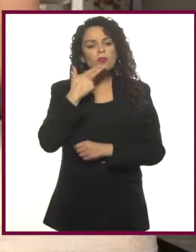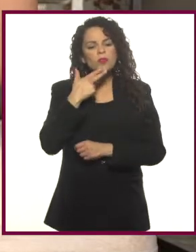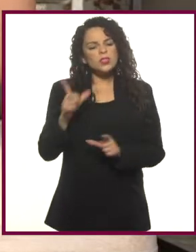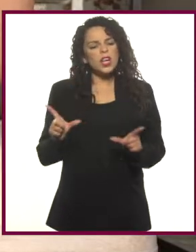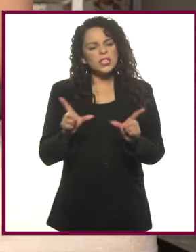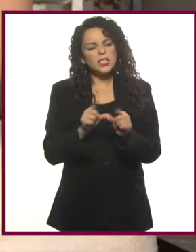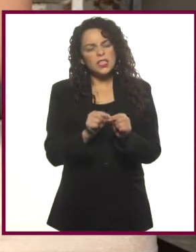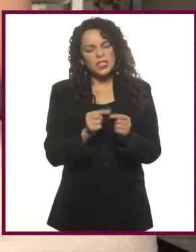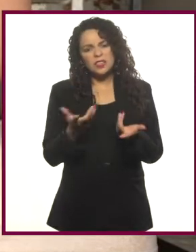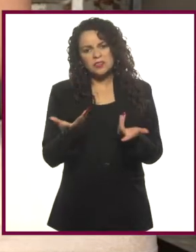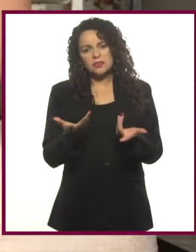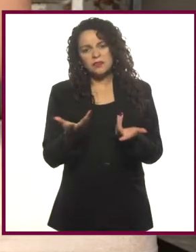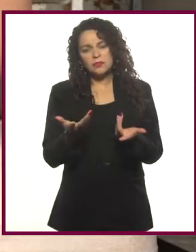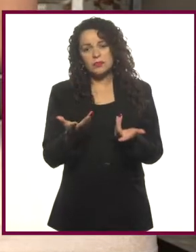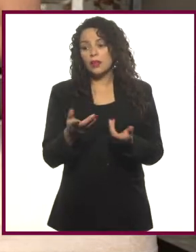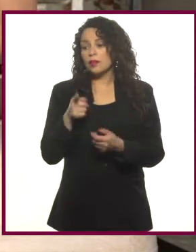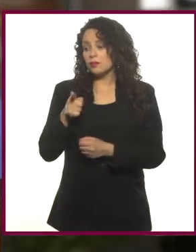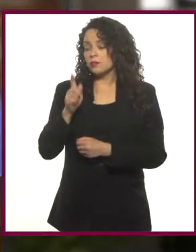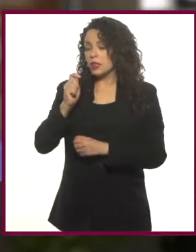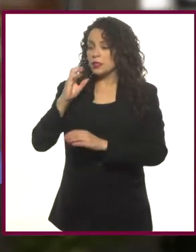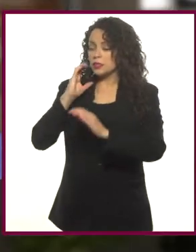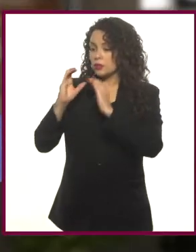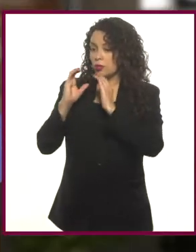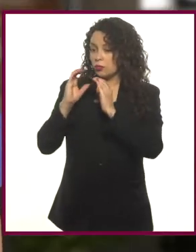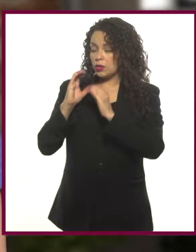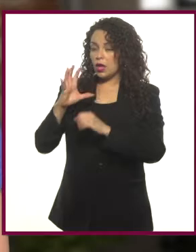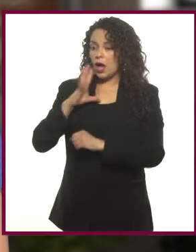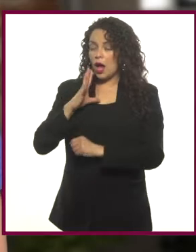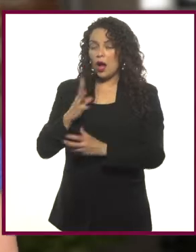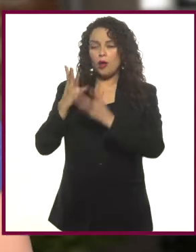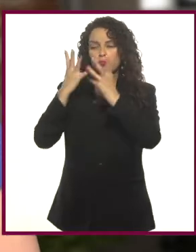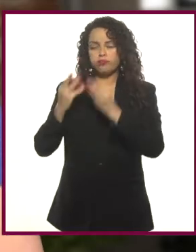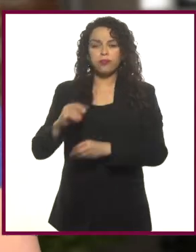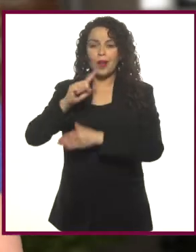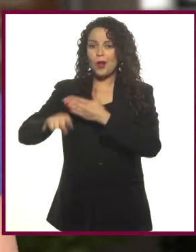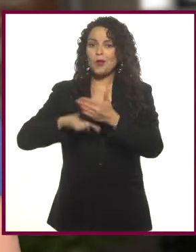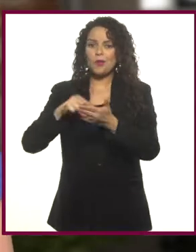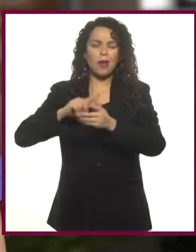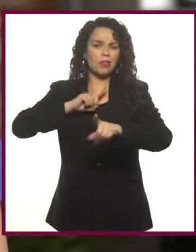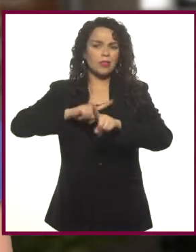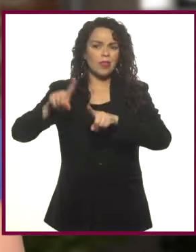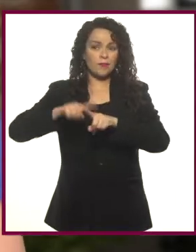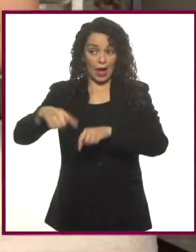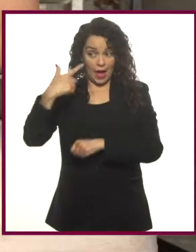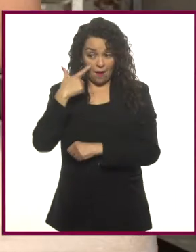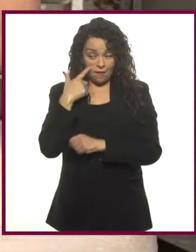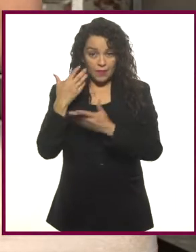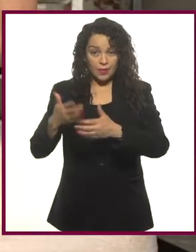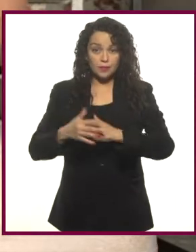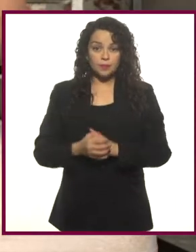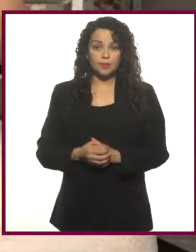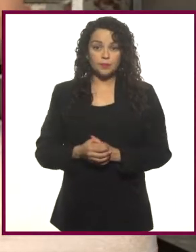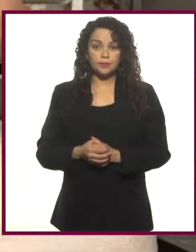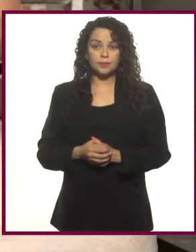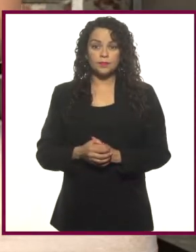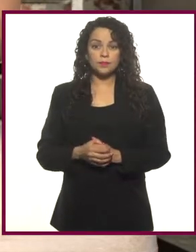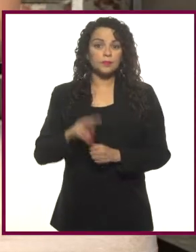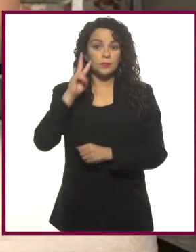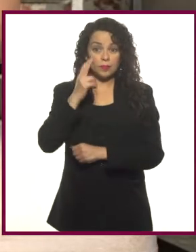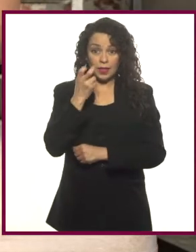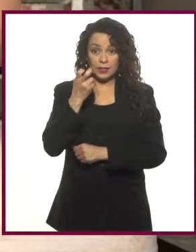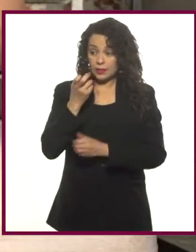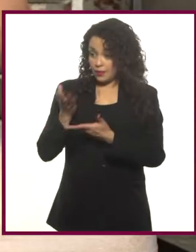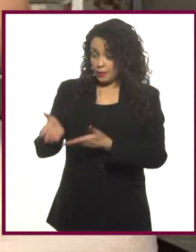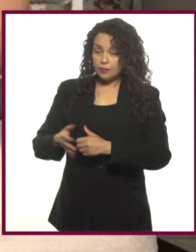ser útil la síntesis? En el ámbito de la comunicación hay un montón de lugares. Fíjate. ¿Ves este